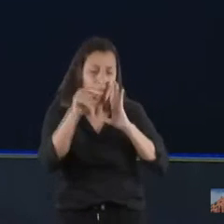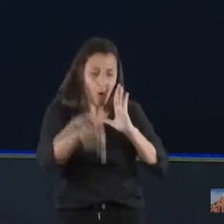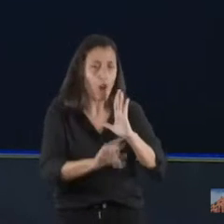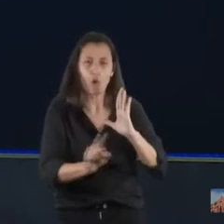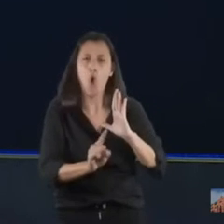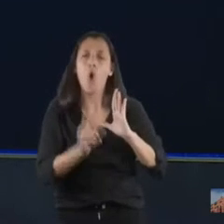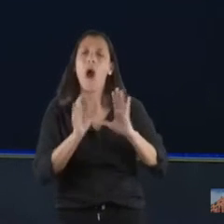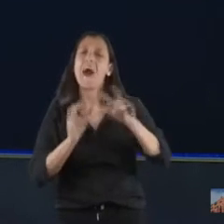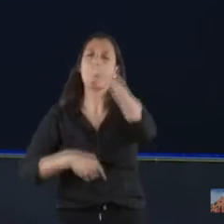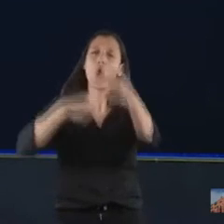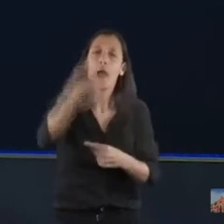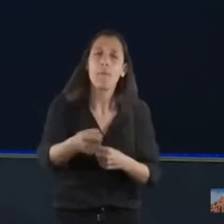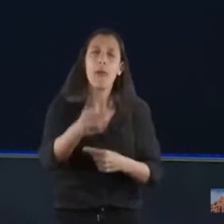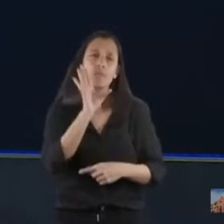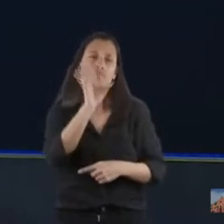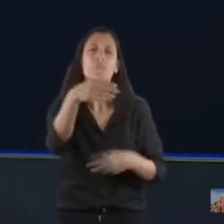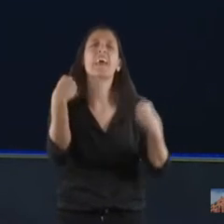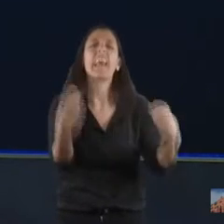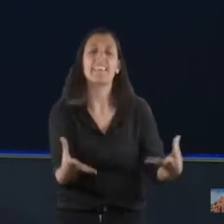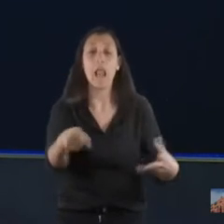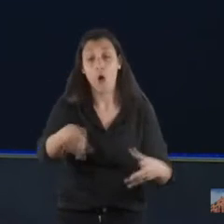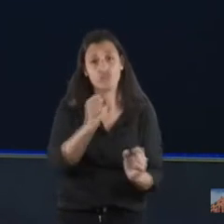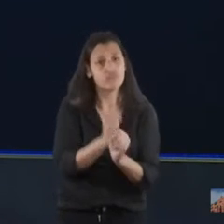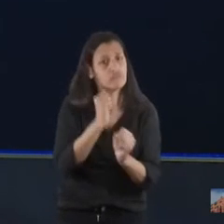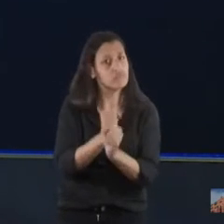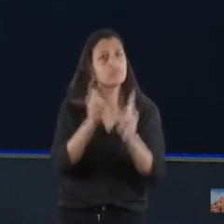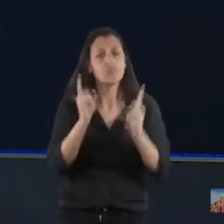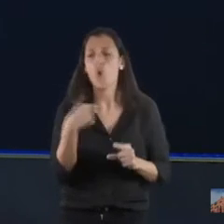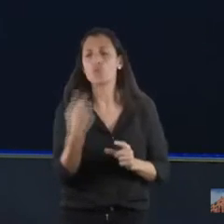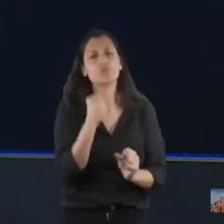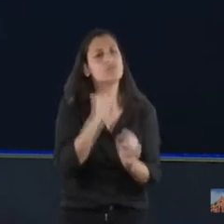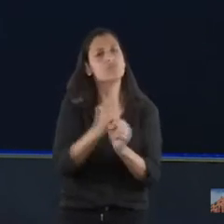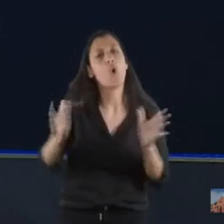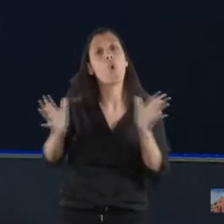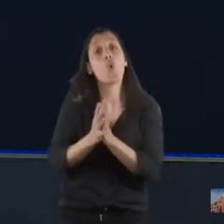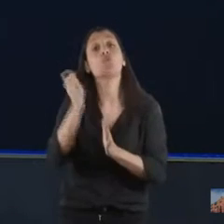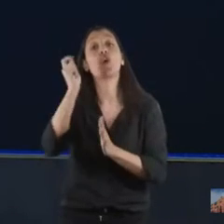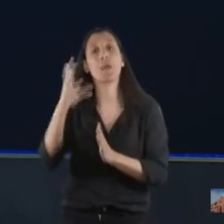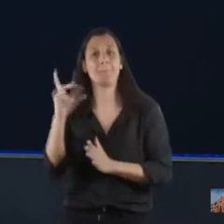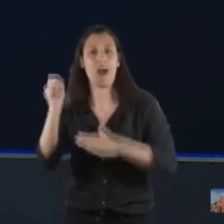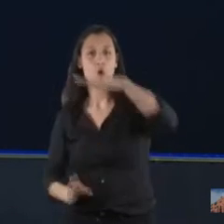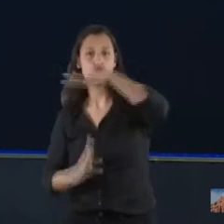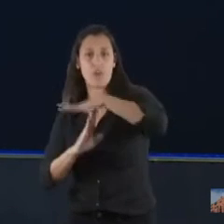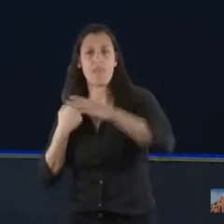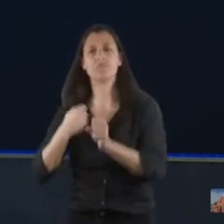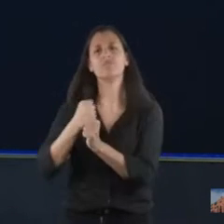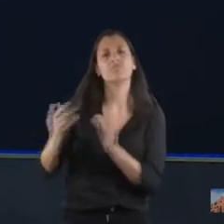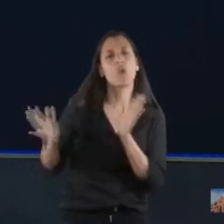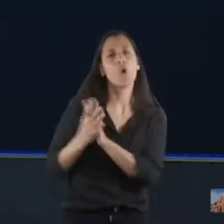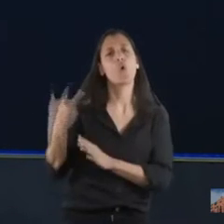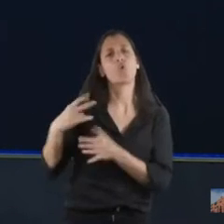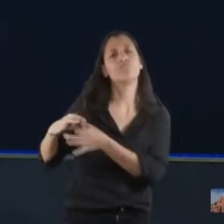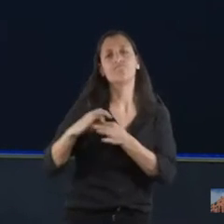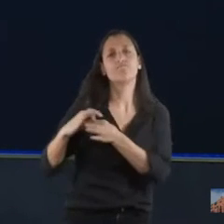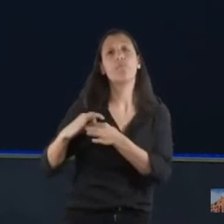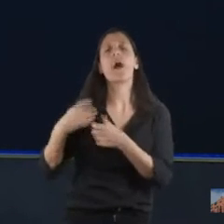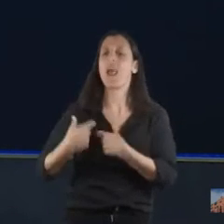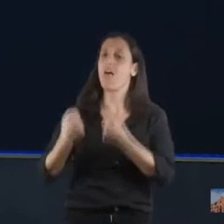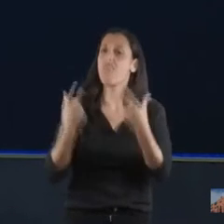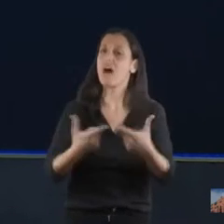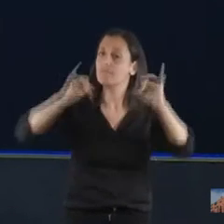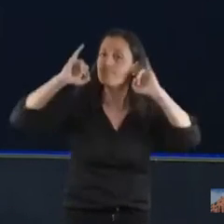en él mientras tanto vamos a trabajar codo a codo con el banco central para de alguna manera garantizar